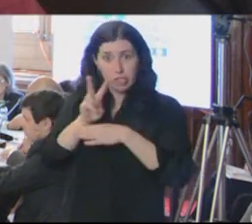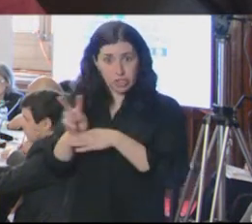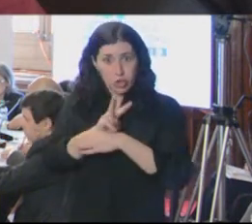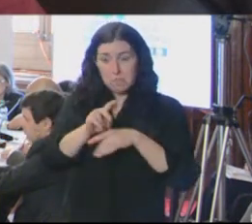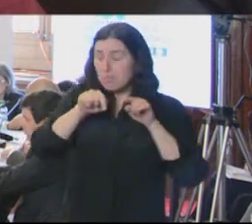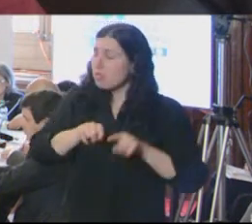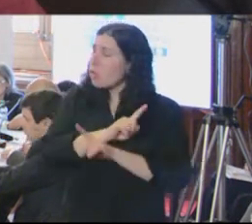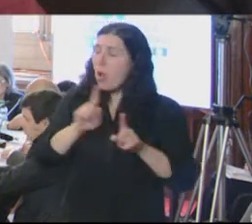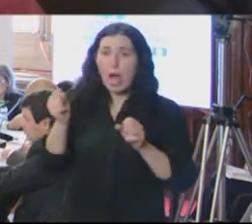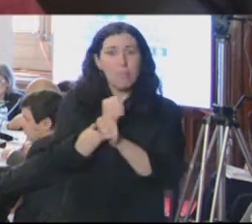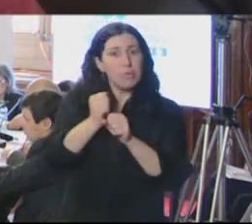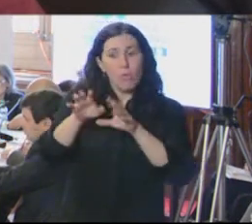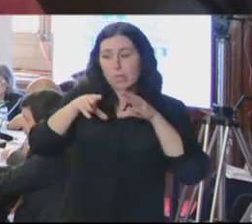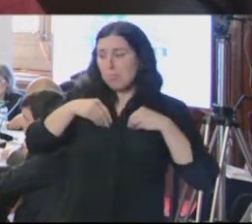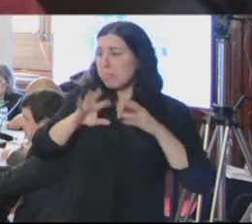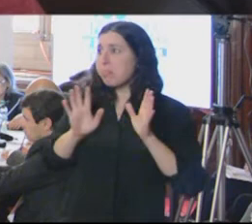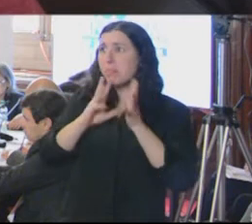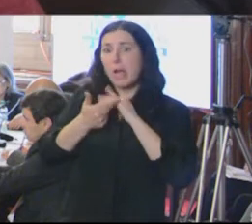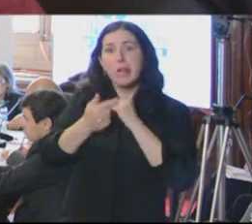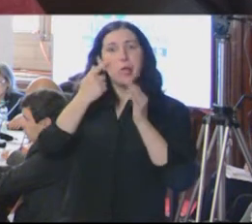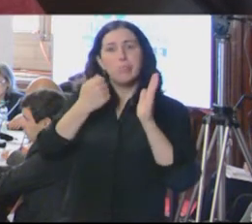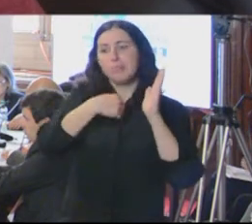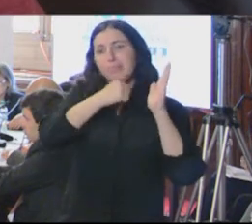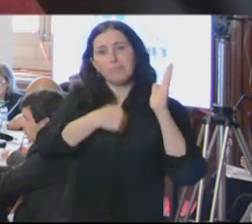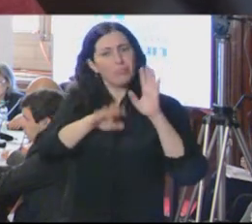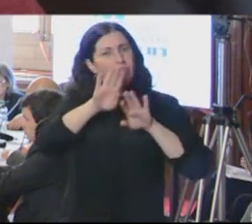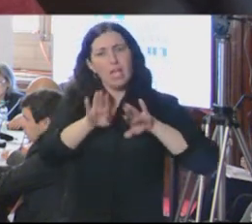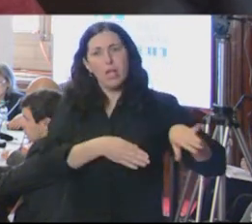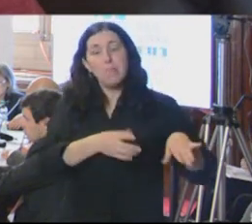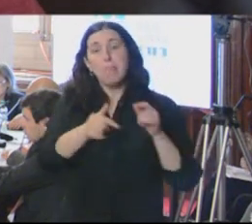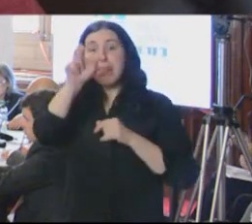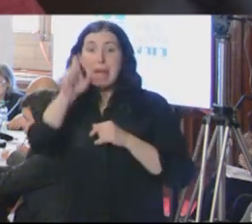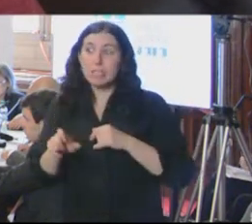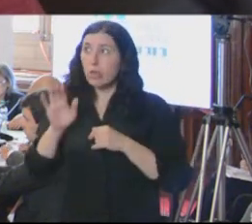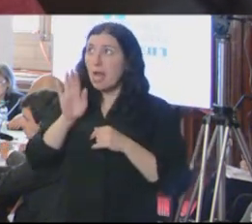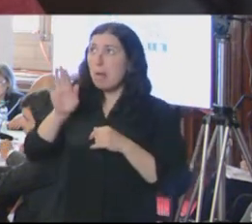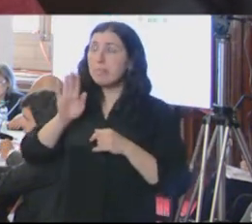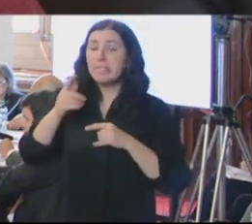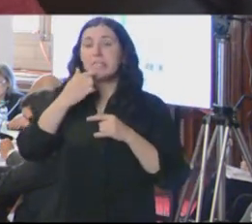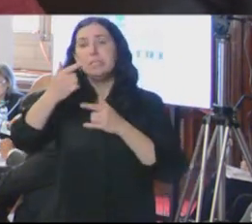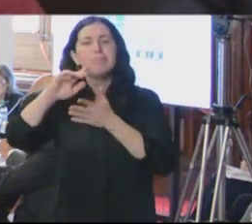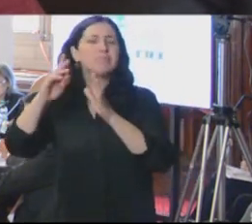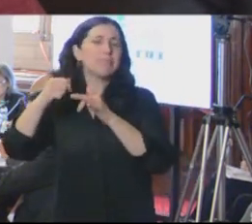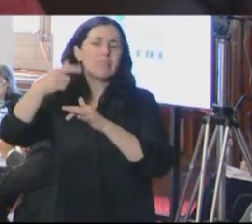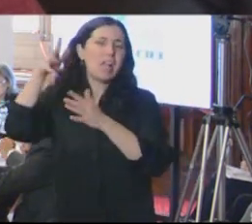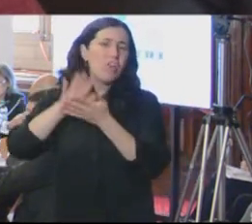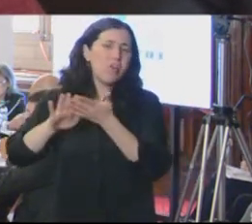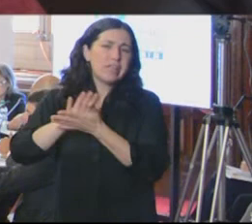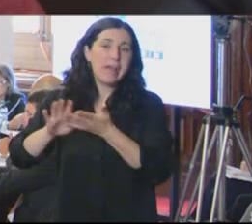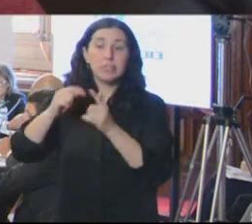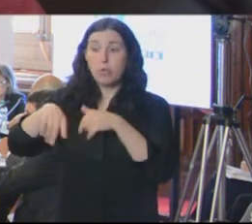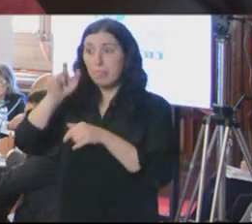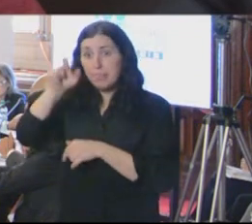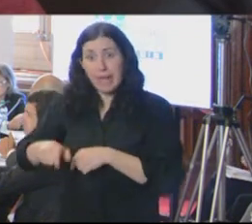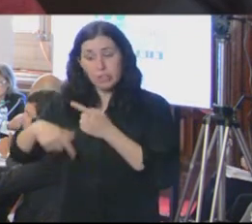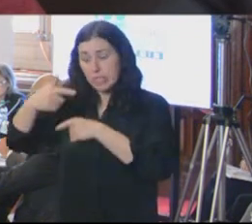protección aprobadas, por el contrario, ha desmontado las medidas de personas que han sido amenazadas o que realizan su labor en regiones donde persiste